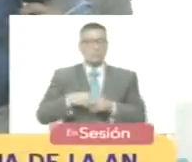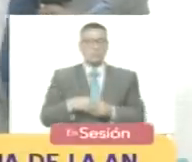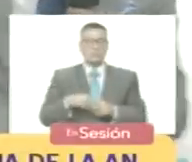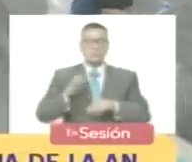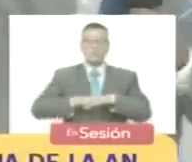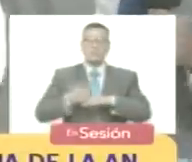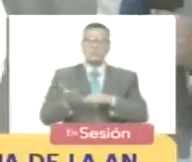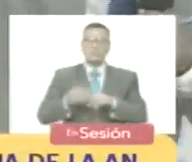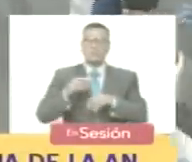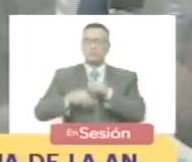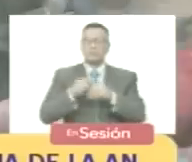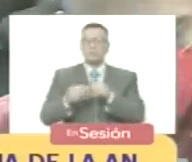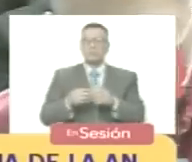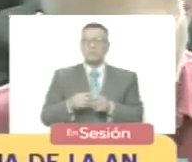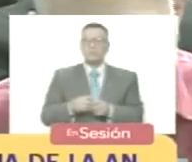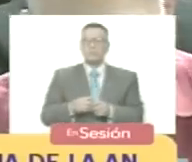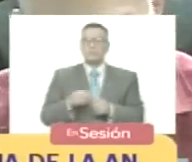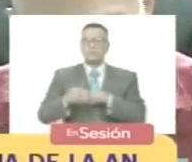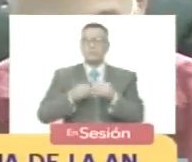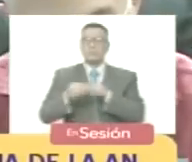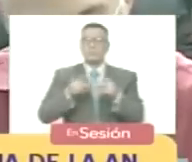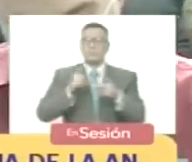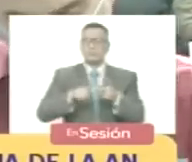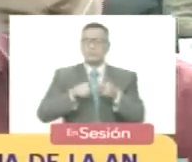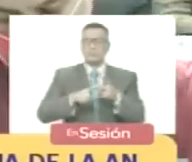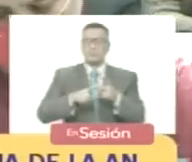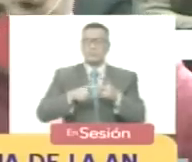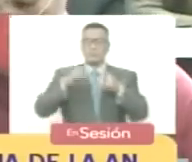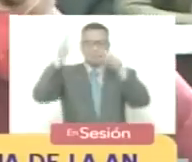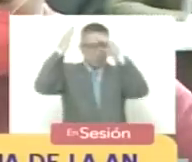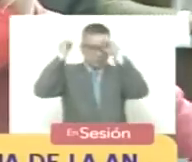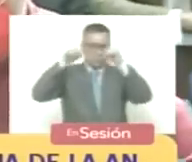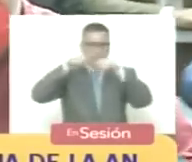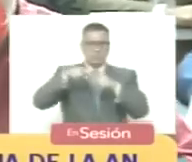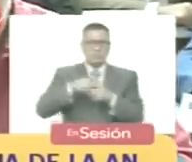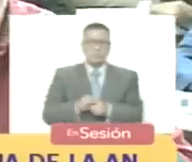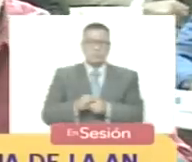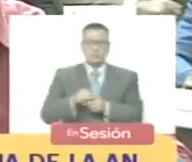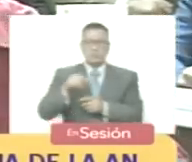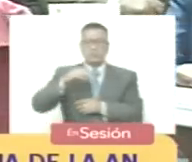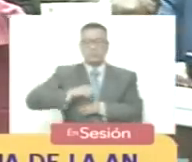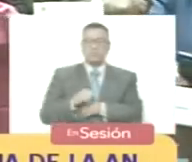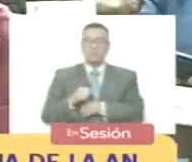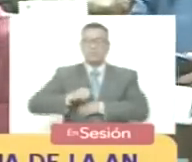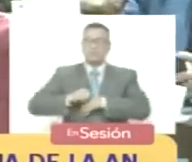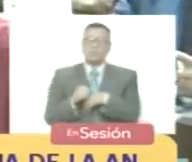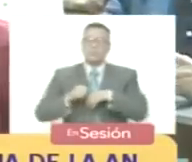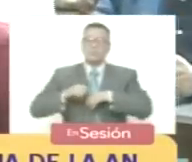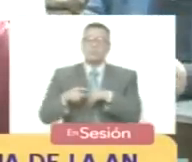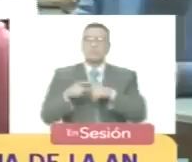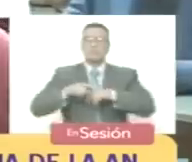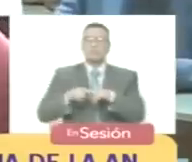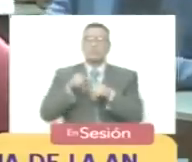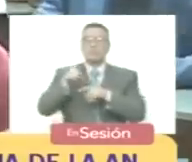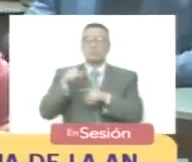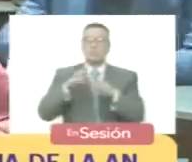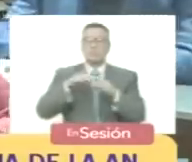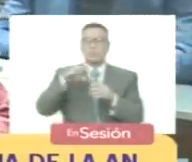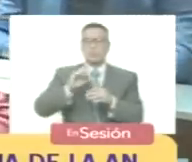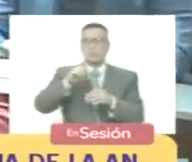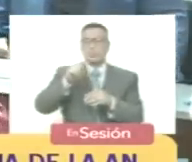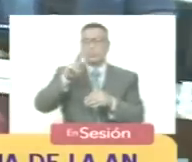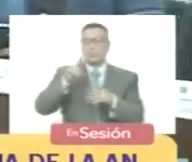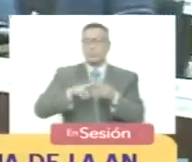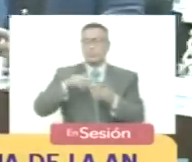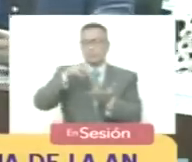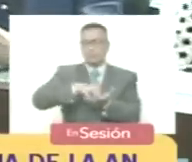cómo dejaron, en qué estado dejaron el consulado en Bogotá, en Cúcuta, en qué estado dejaron la sede de